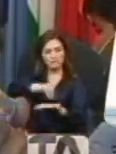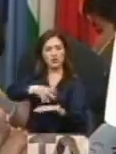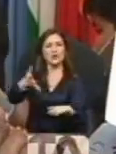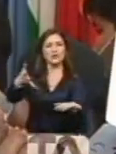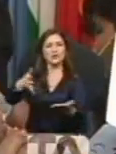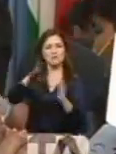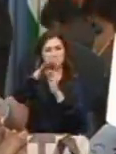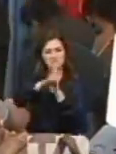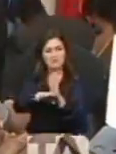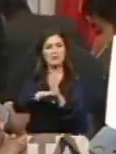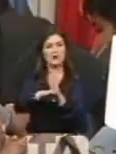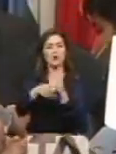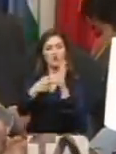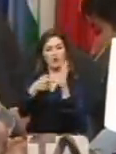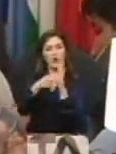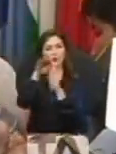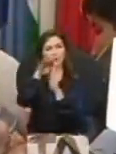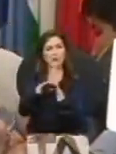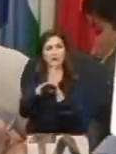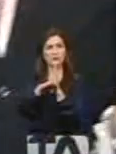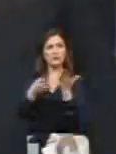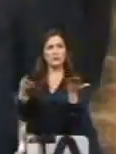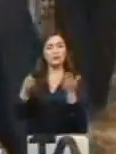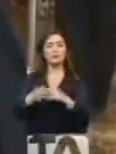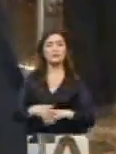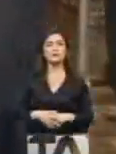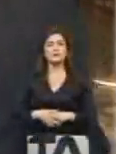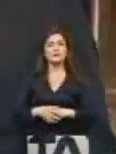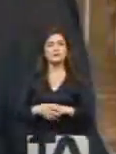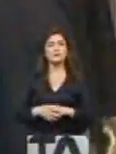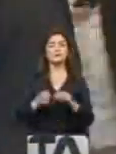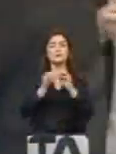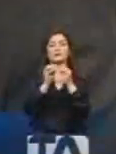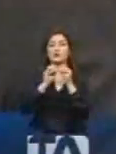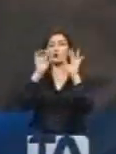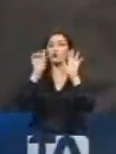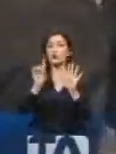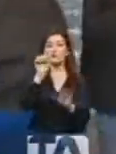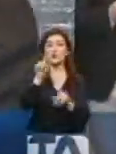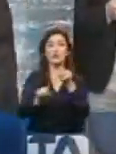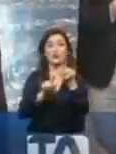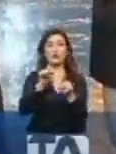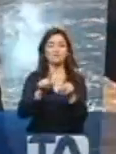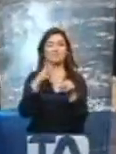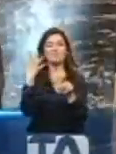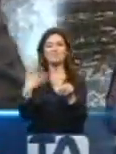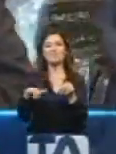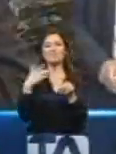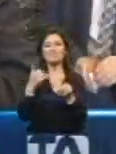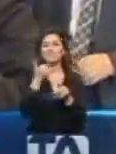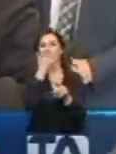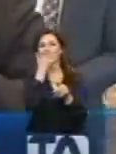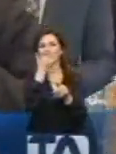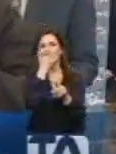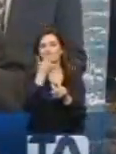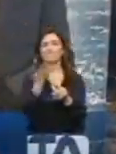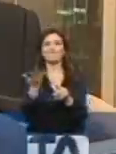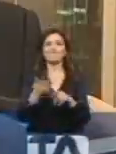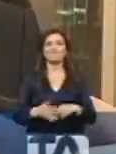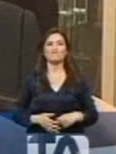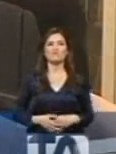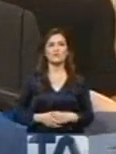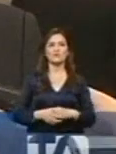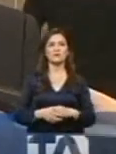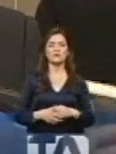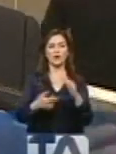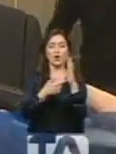caso, reducir la tarifa del impuesto, en este caso del ISD. Para los socialcristianos hay algunas líneas rojas que este proyecto ya ha pasado.